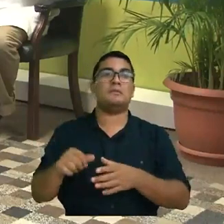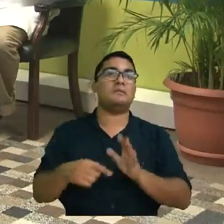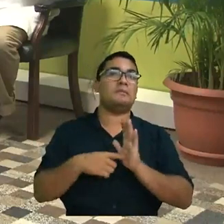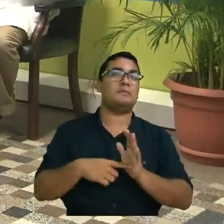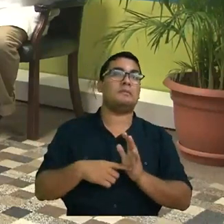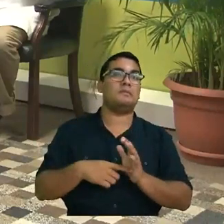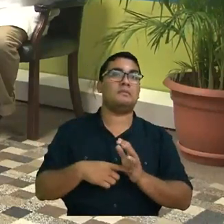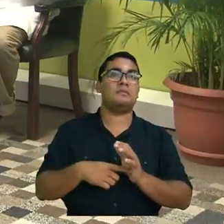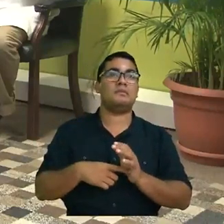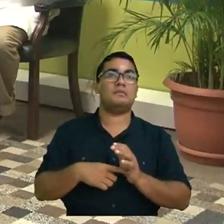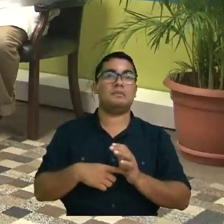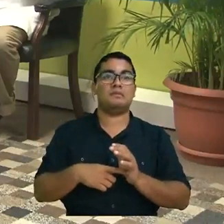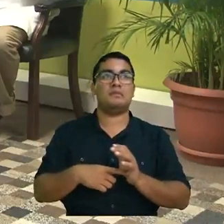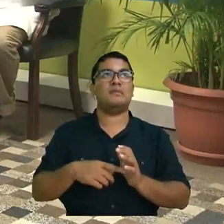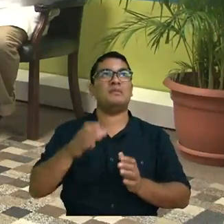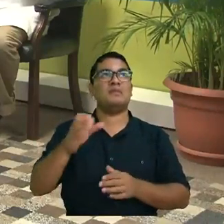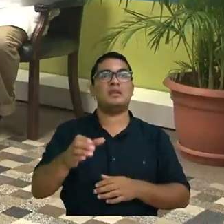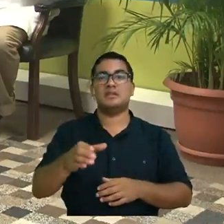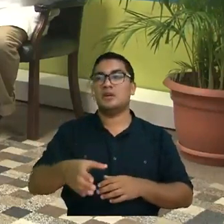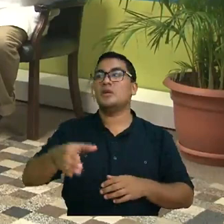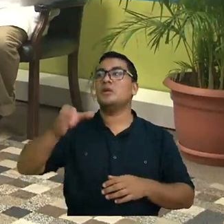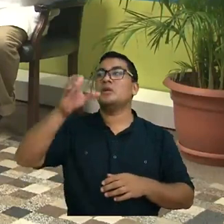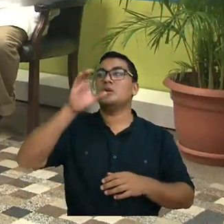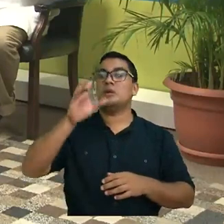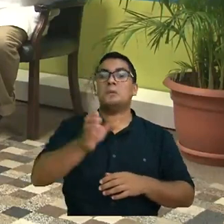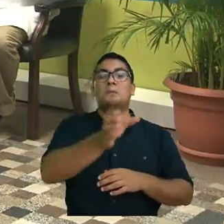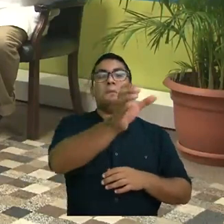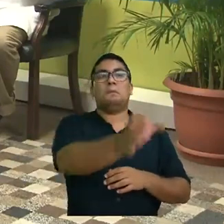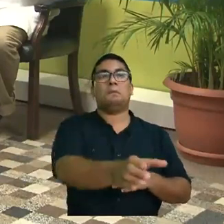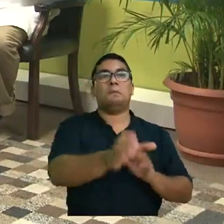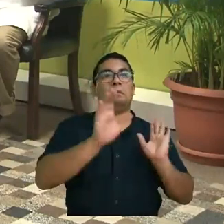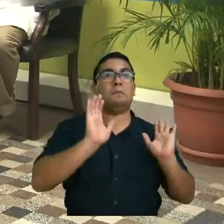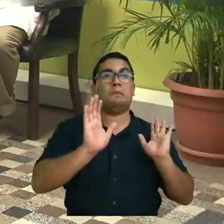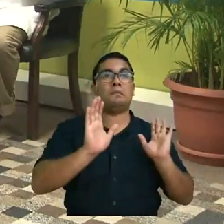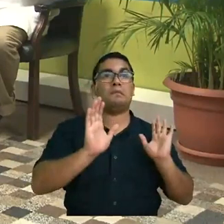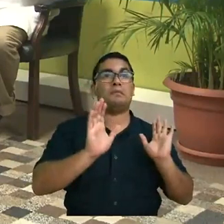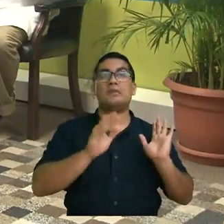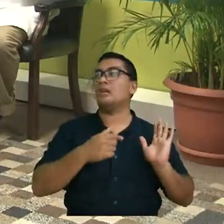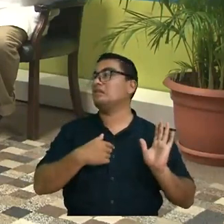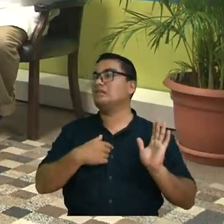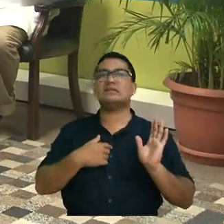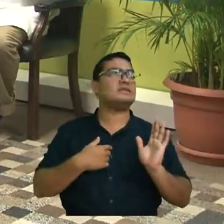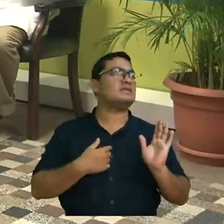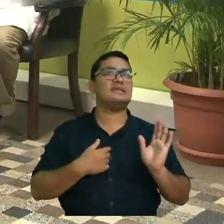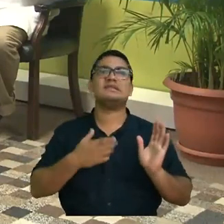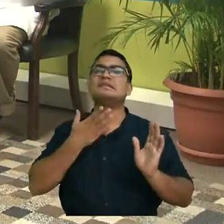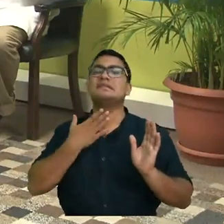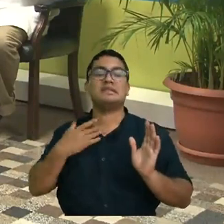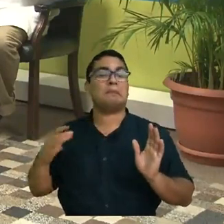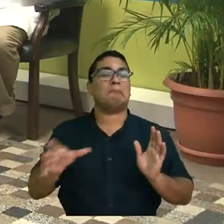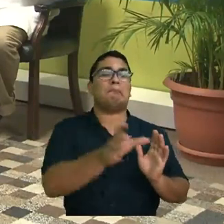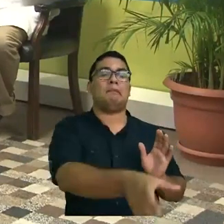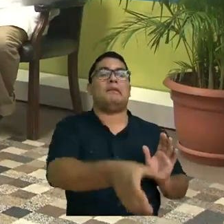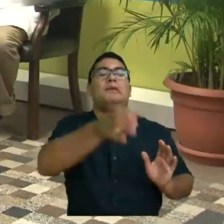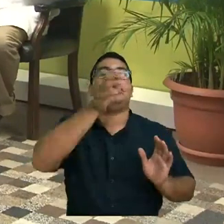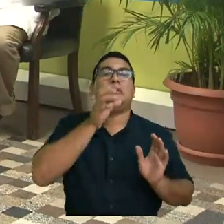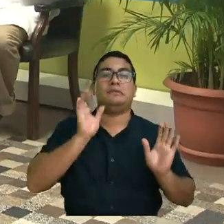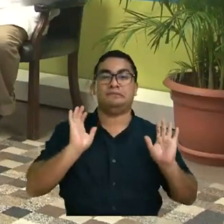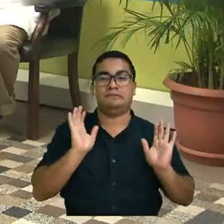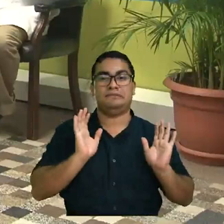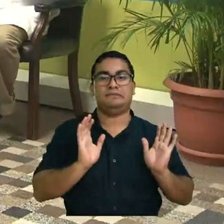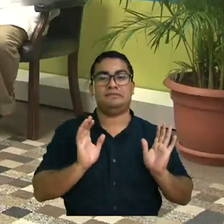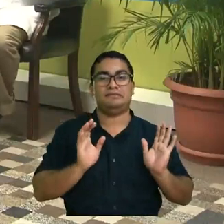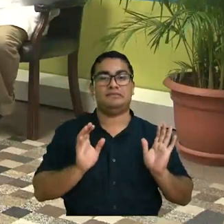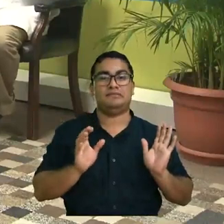vaso yo lo ocupo, me tomo el agua, lo dejo así, viene otra persona haciendo gripe, ¿verdad? Lo toma y obviamente ya...